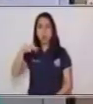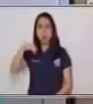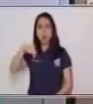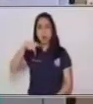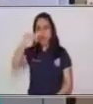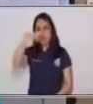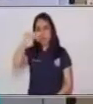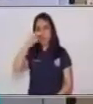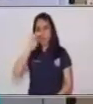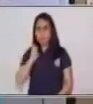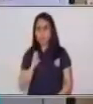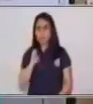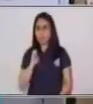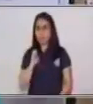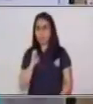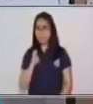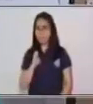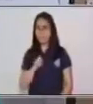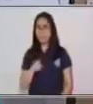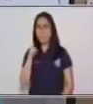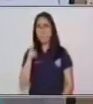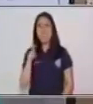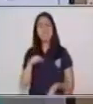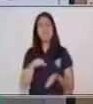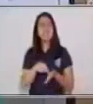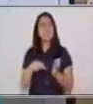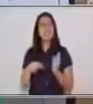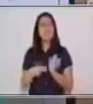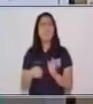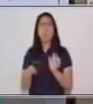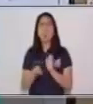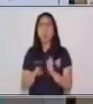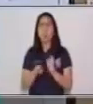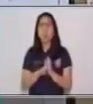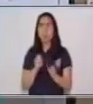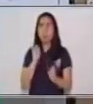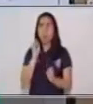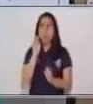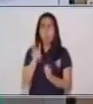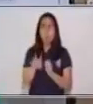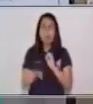No es que tenga todas las palabras parecidas, pero sí